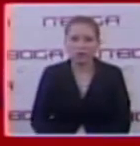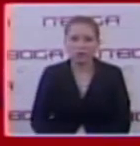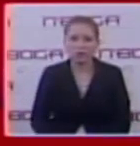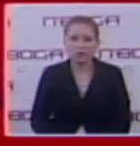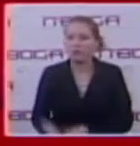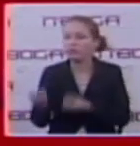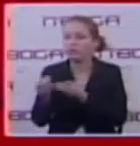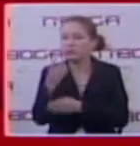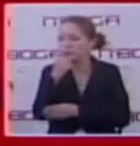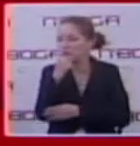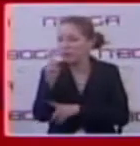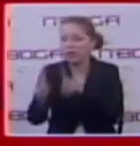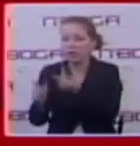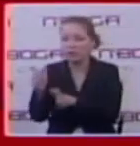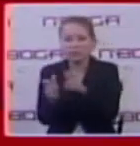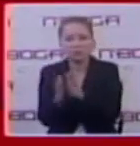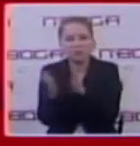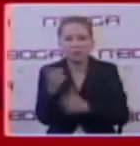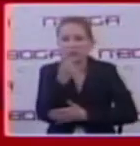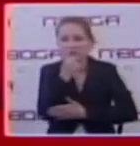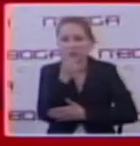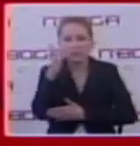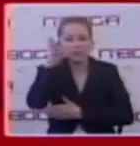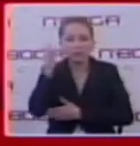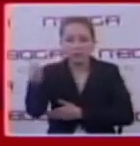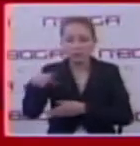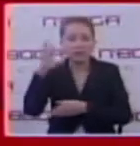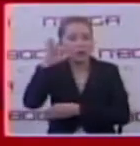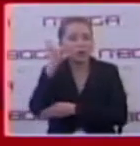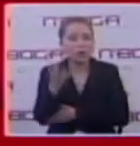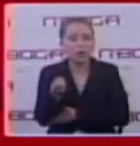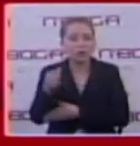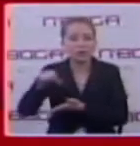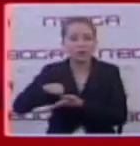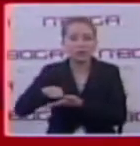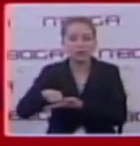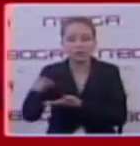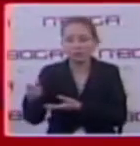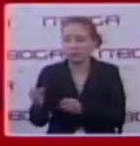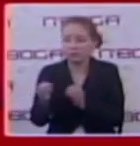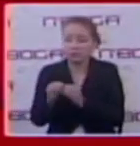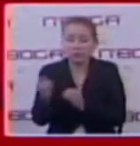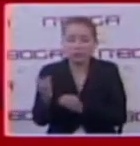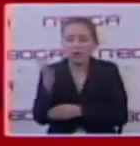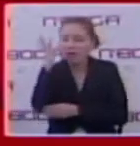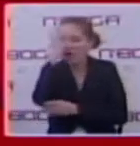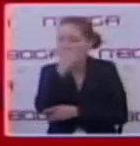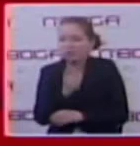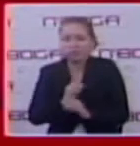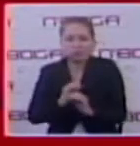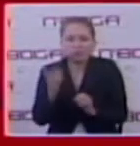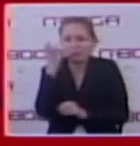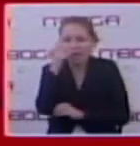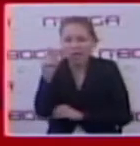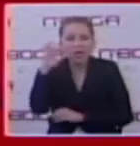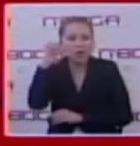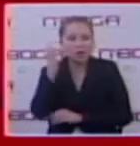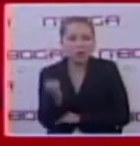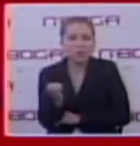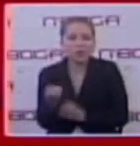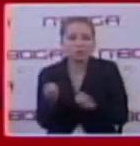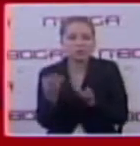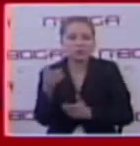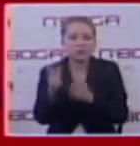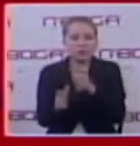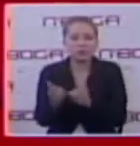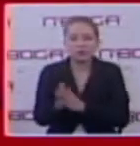hay mucho interés de parte de la gente. Cuenca es una ciudad, es la Atenas del Ecuador, es una ciudad súper bonita y hay mucha